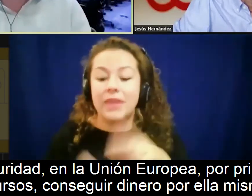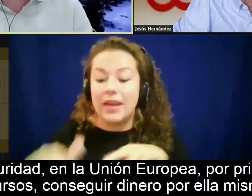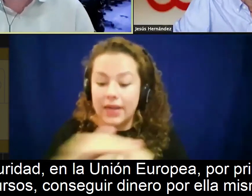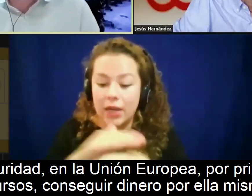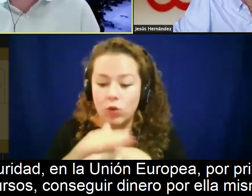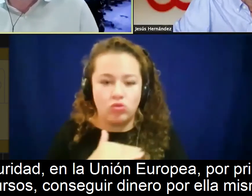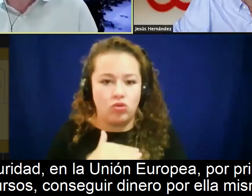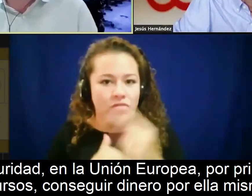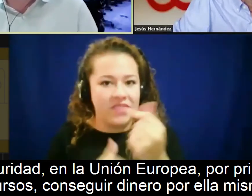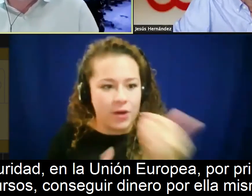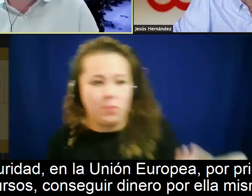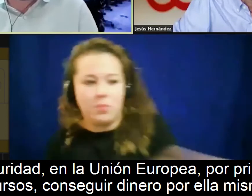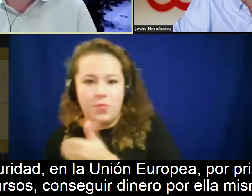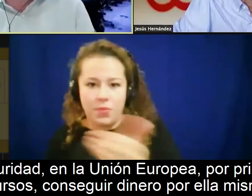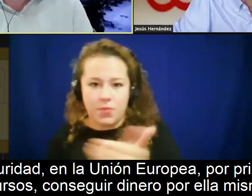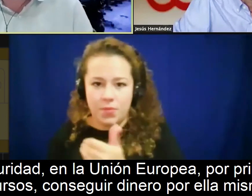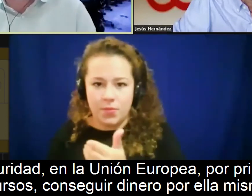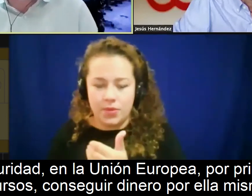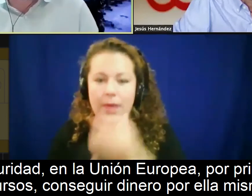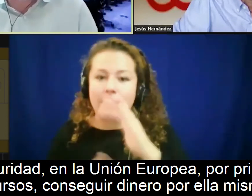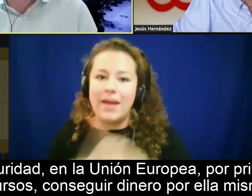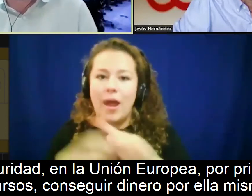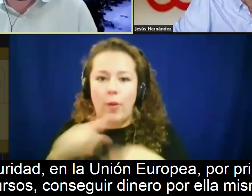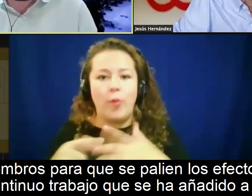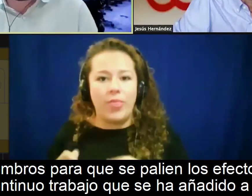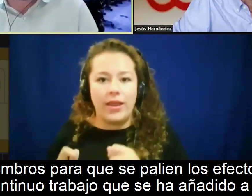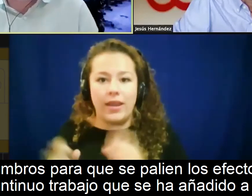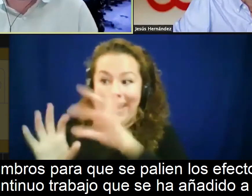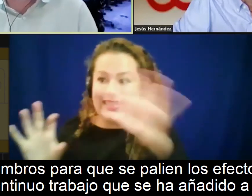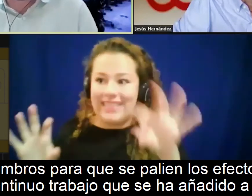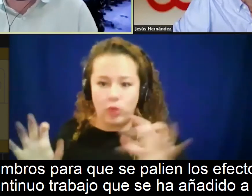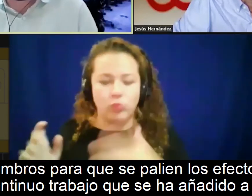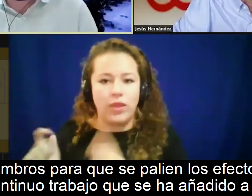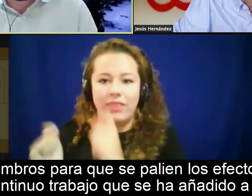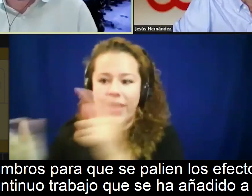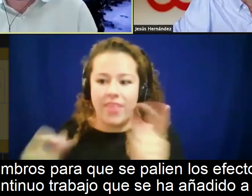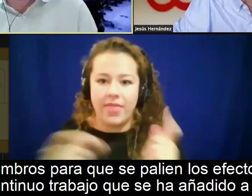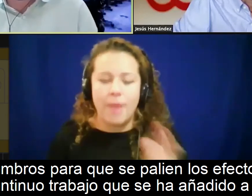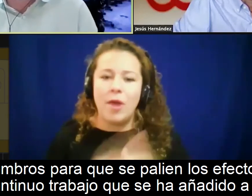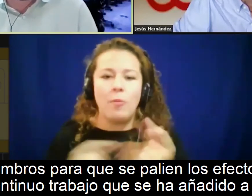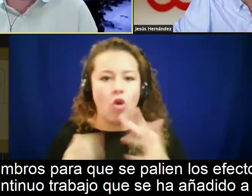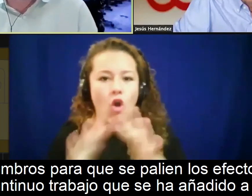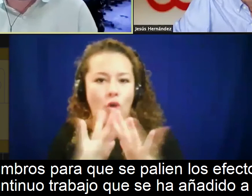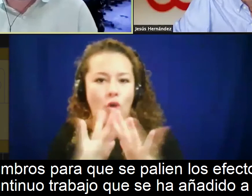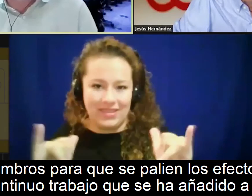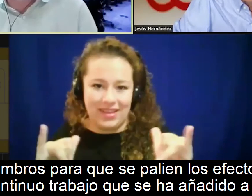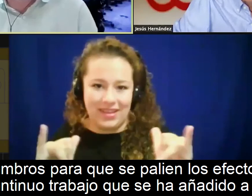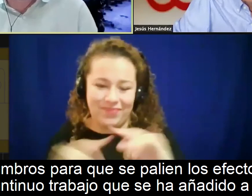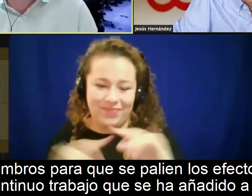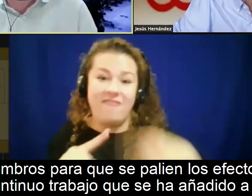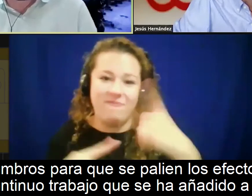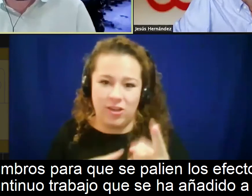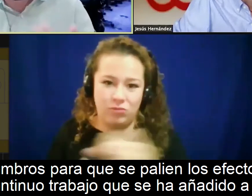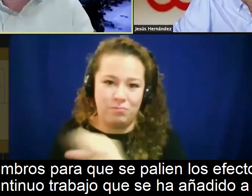conseguir dinero por ella misma para poder dárselo a los Estados miembros para que se palíe un poco los efectos de la pandemia. Pero claro, esto es